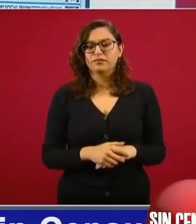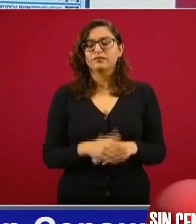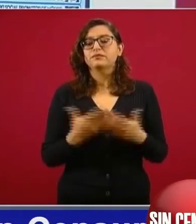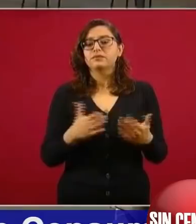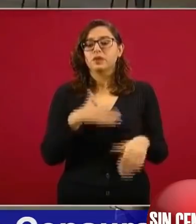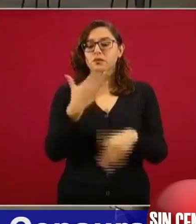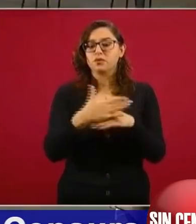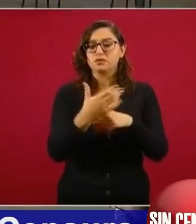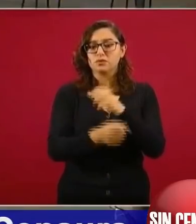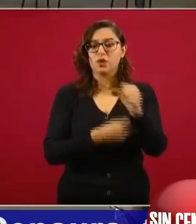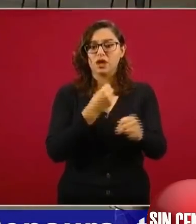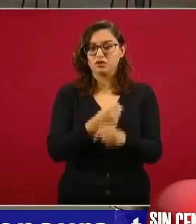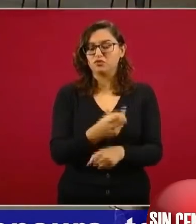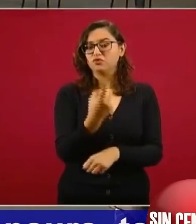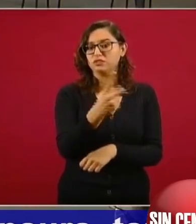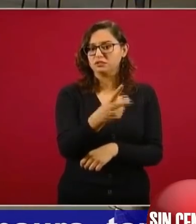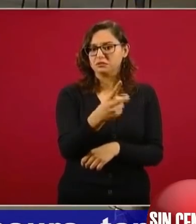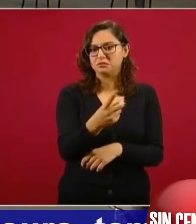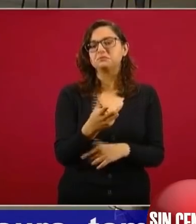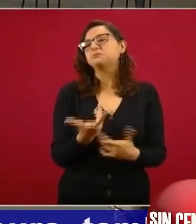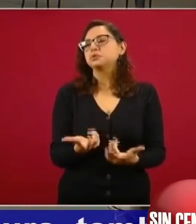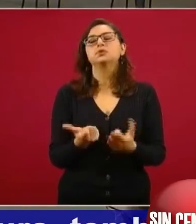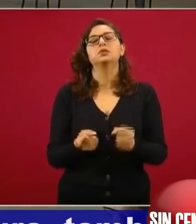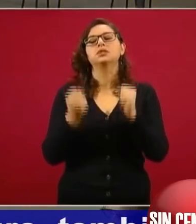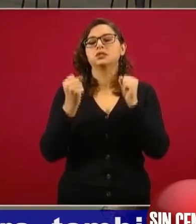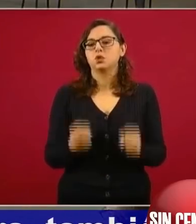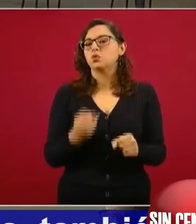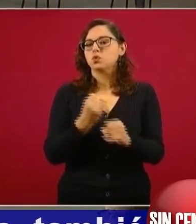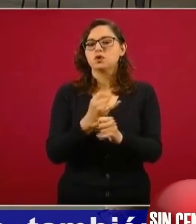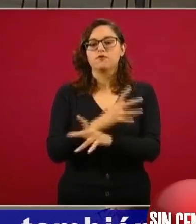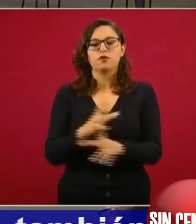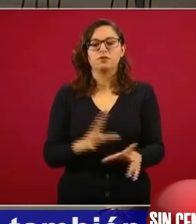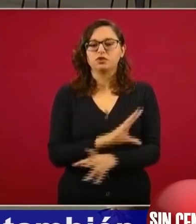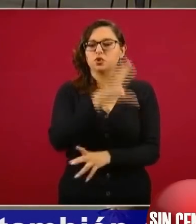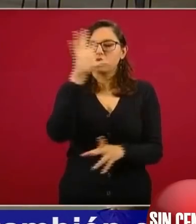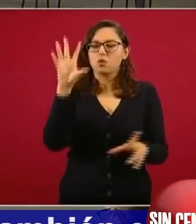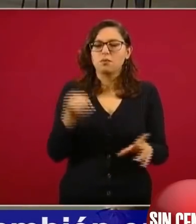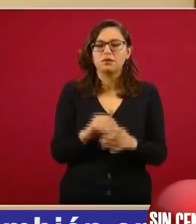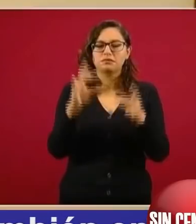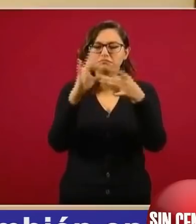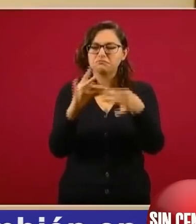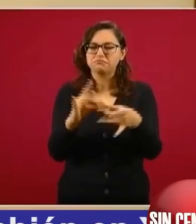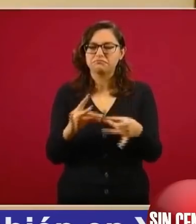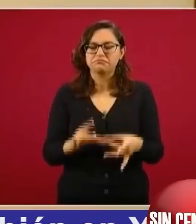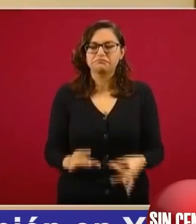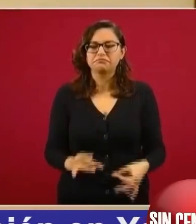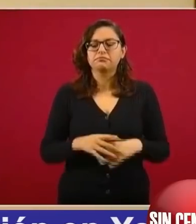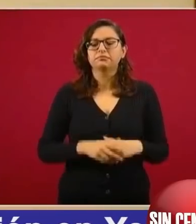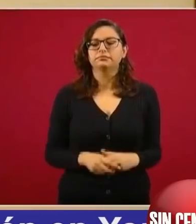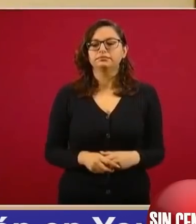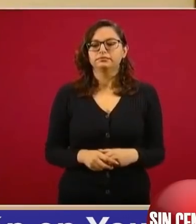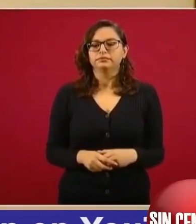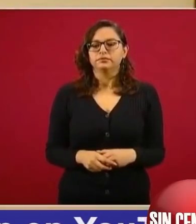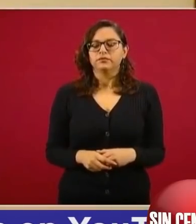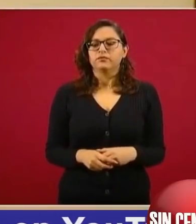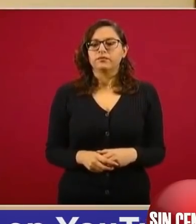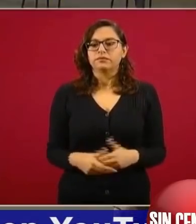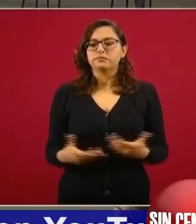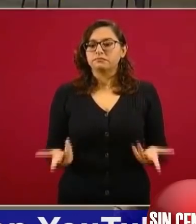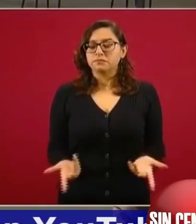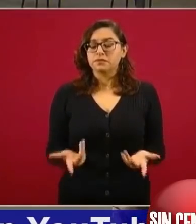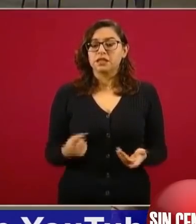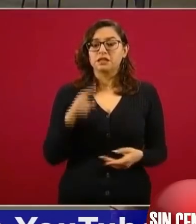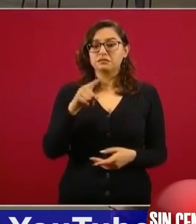que entra, naturalmente que se contará con toda la información de detalle que es necesaria. Los estudios de aeronavegabilidad quedaron